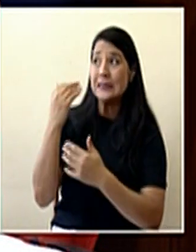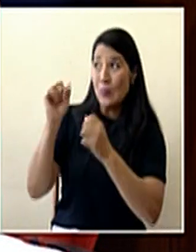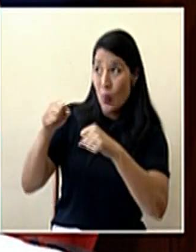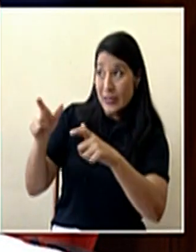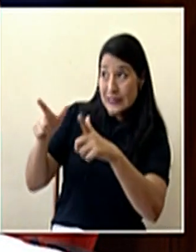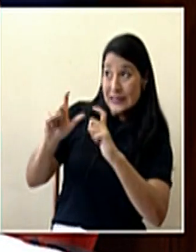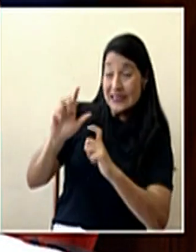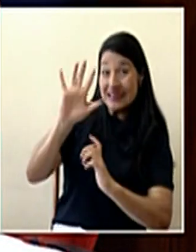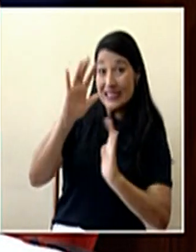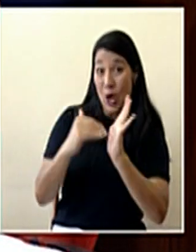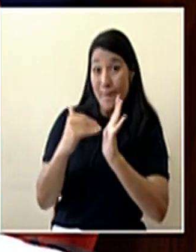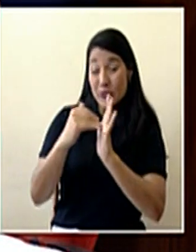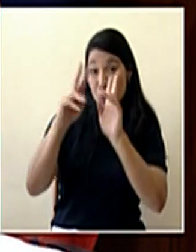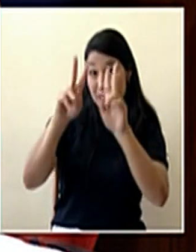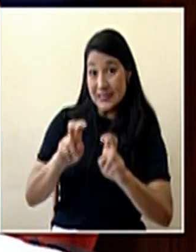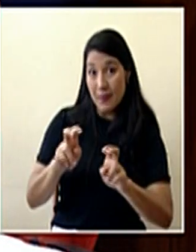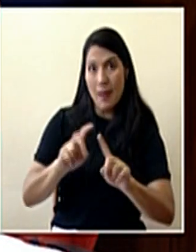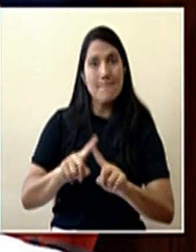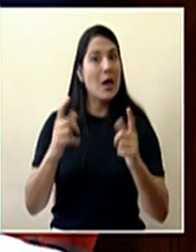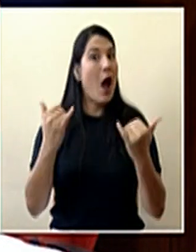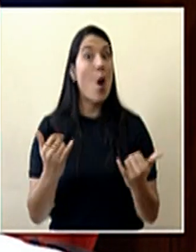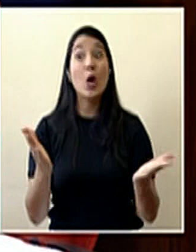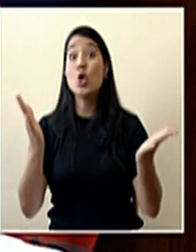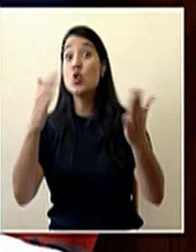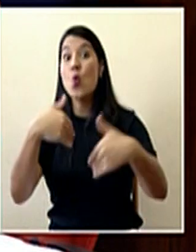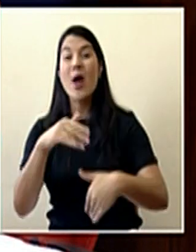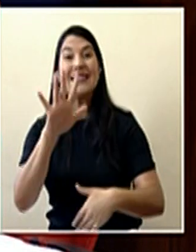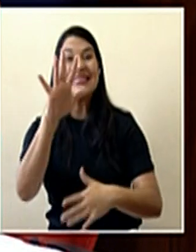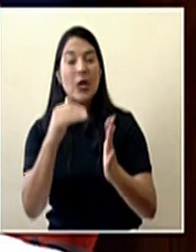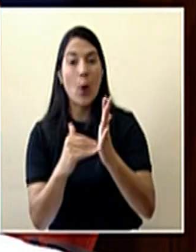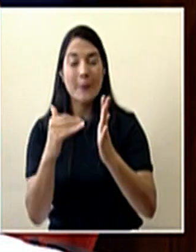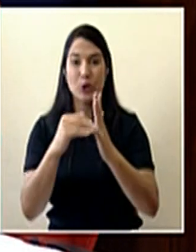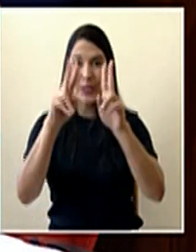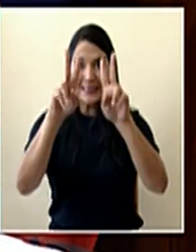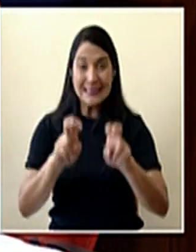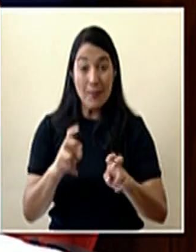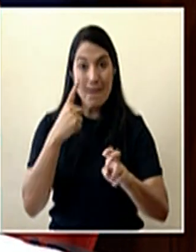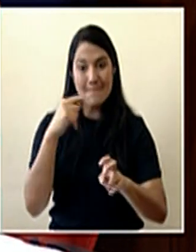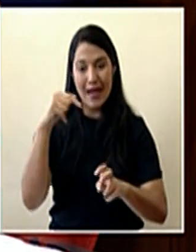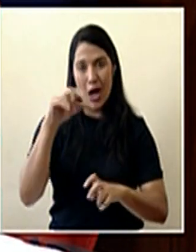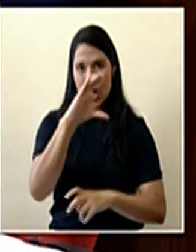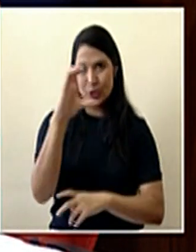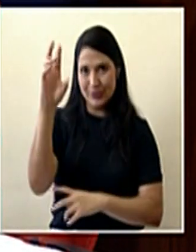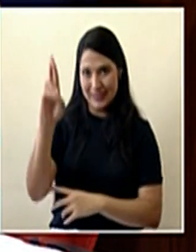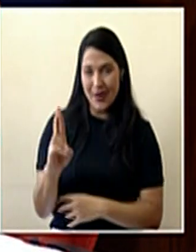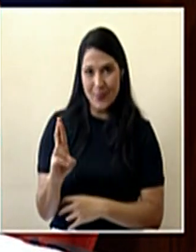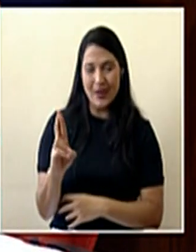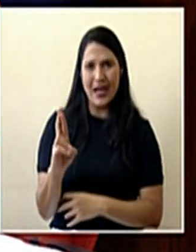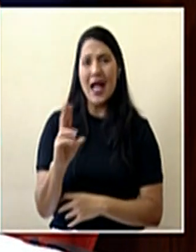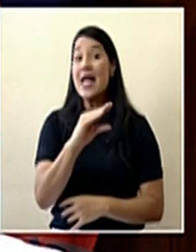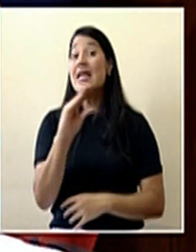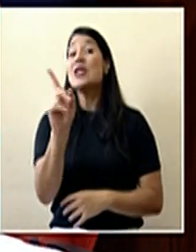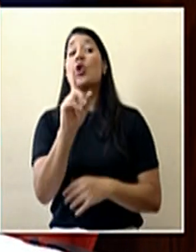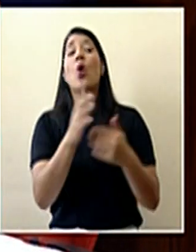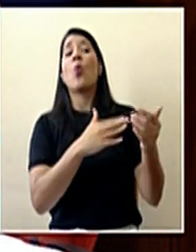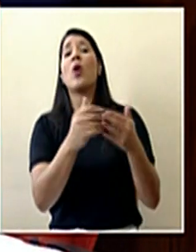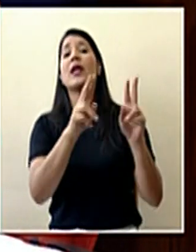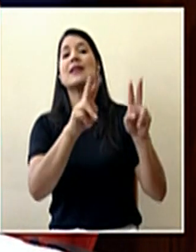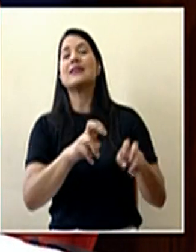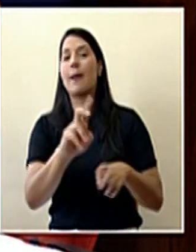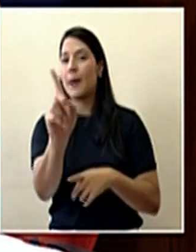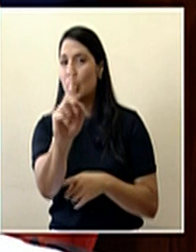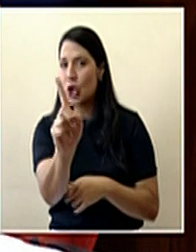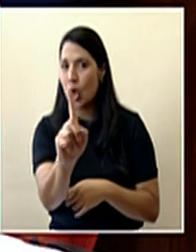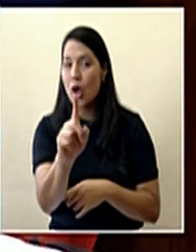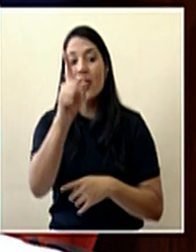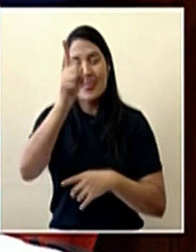estos momentos en el mercado no hay 5 millones de pruebas para el país. Además, no se trata de cualquier prueba, tienen que ser pruebas de reacción en